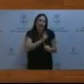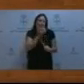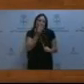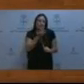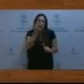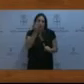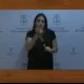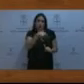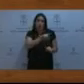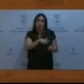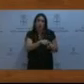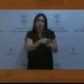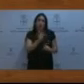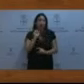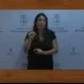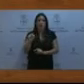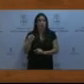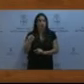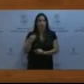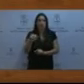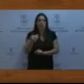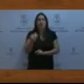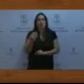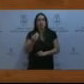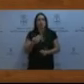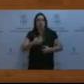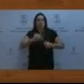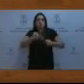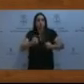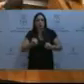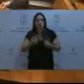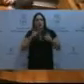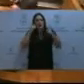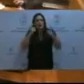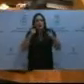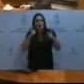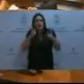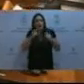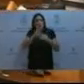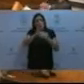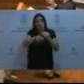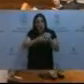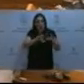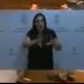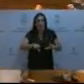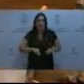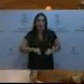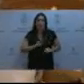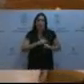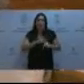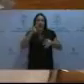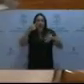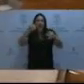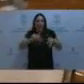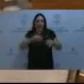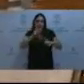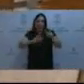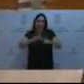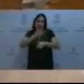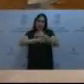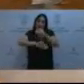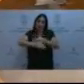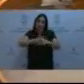cara como es su obligación y apoyen esta moción que garantiza el acceso de las personas con discapacidad al empleo público en